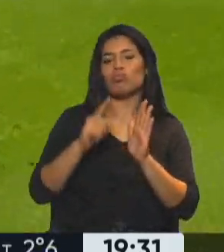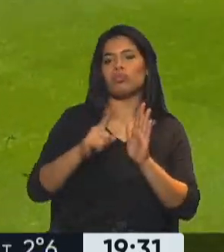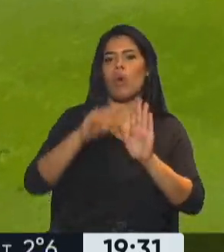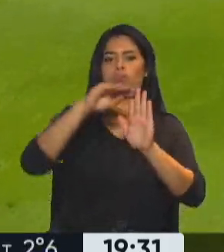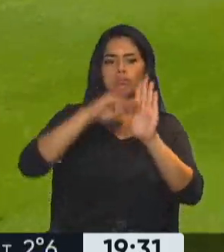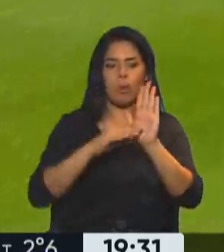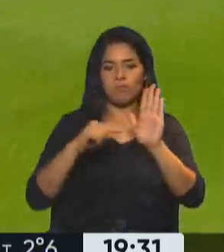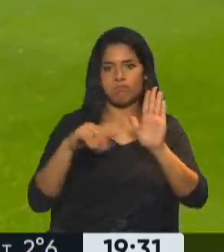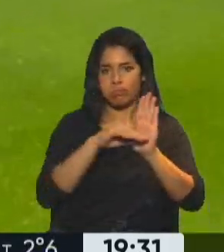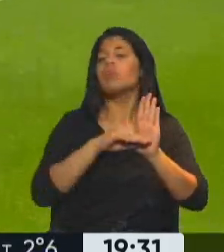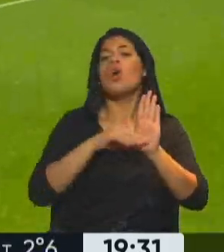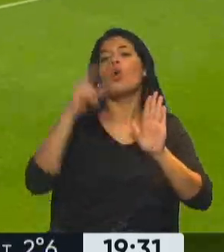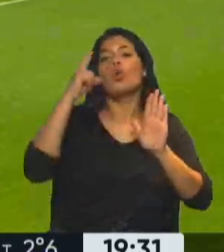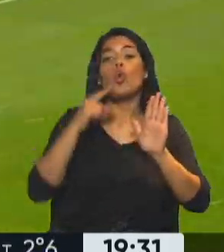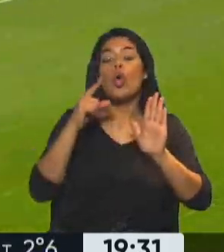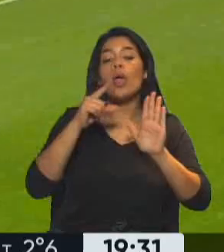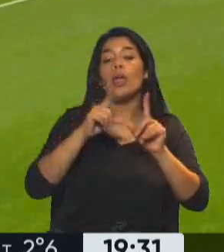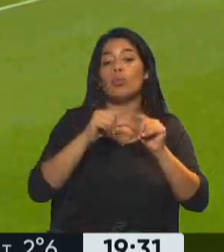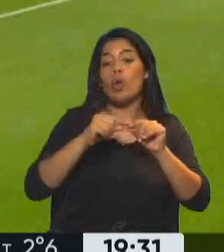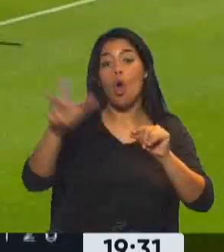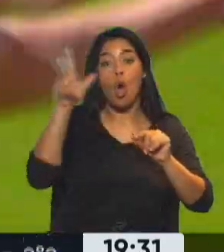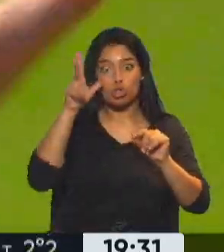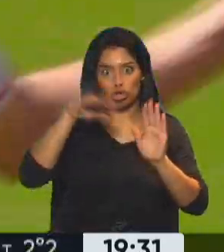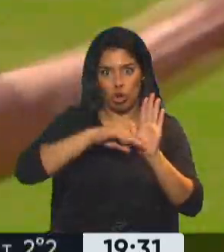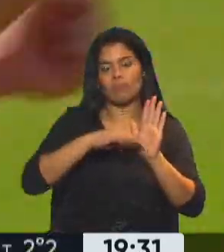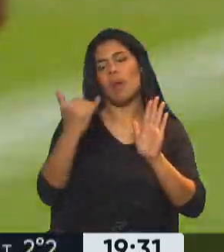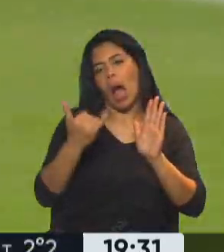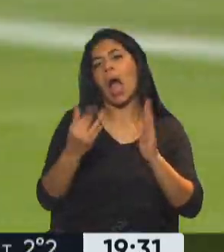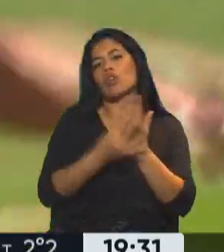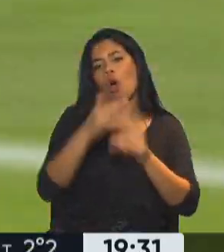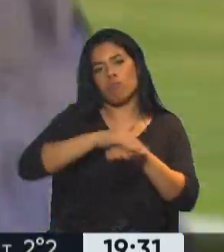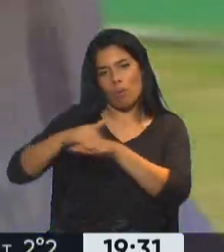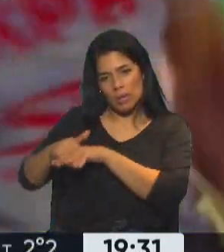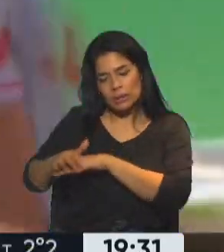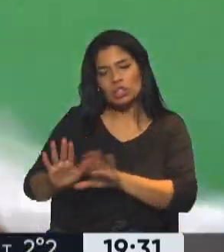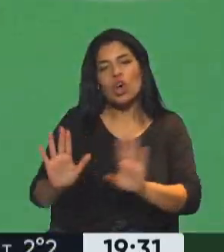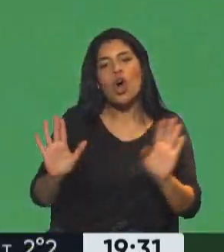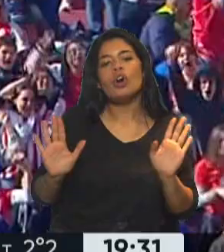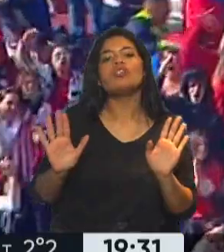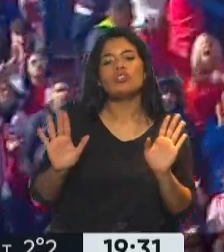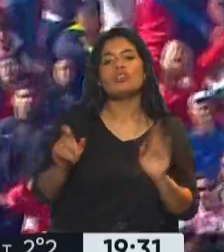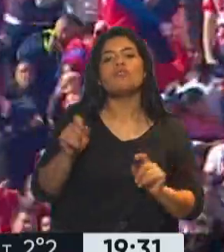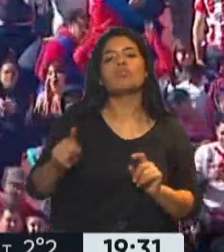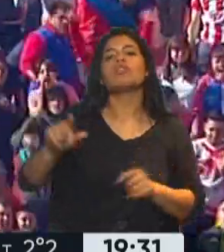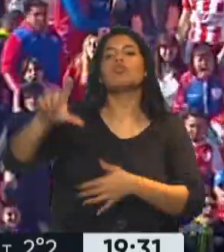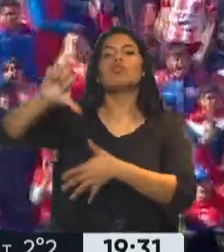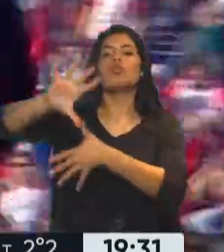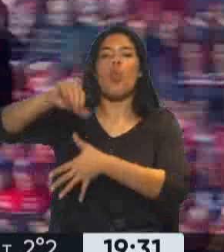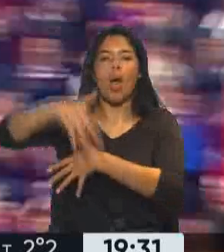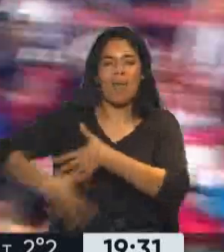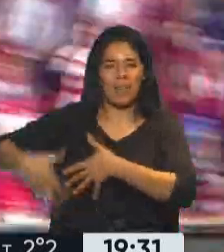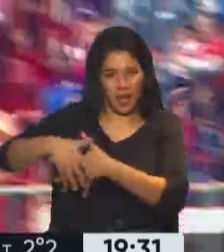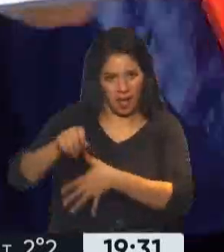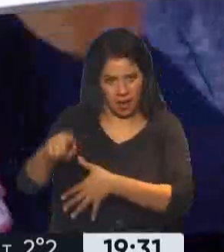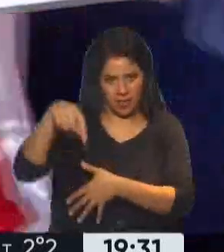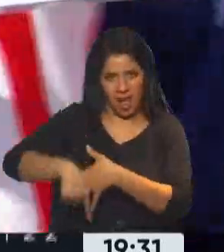eso que tiene sus compromisos justamente en la Sudamericana. Juárez abrió el